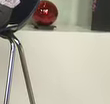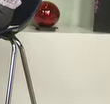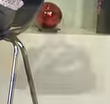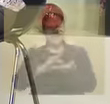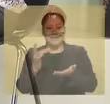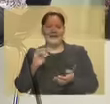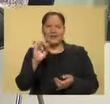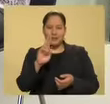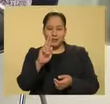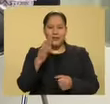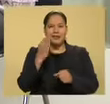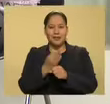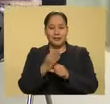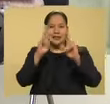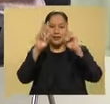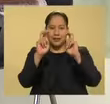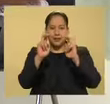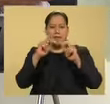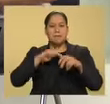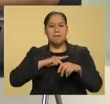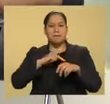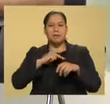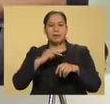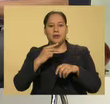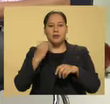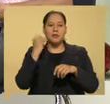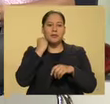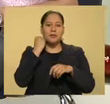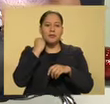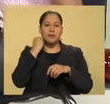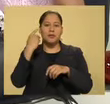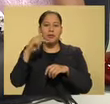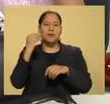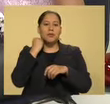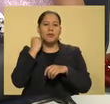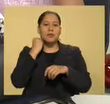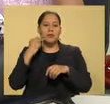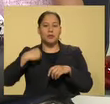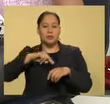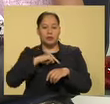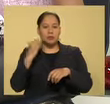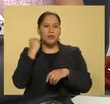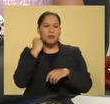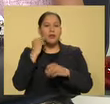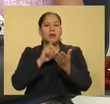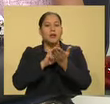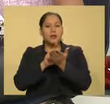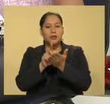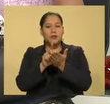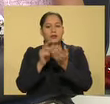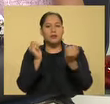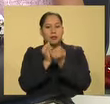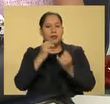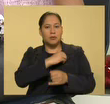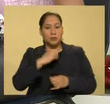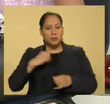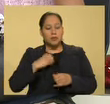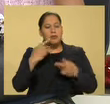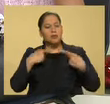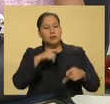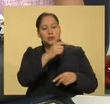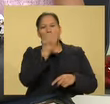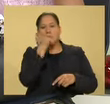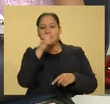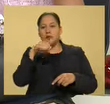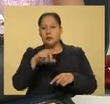Gracias, Juanra. Y aquí en la sección de Mi Abogada, Tu Abogada y Nuestra Abogada vamos a hablar de los derechos y obligaciones de los educandos en el